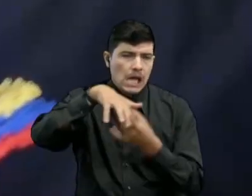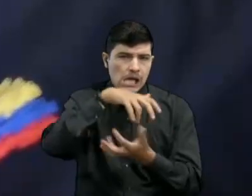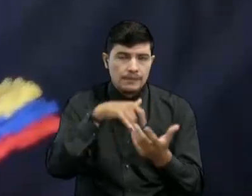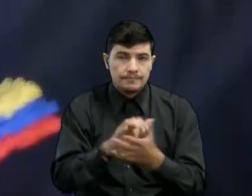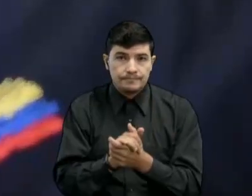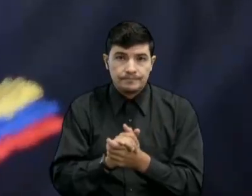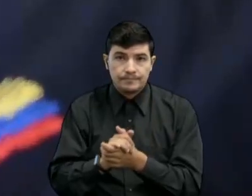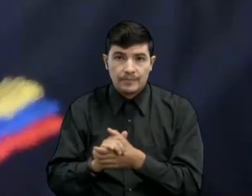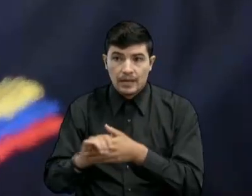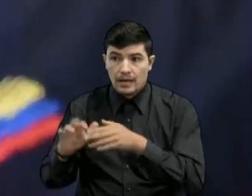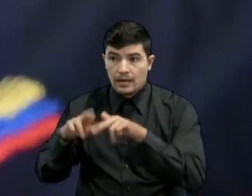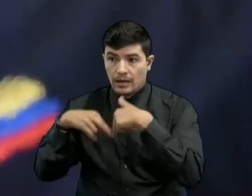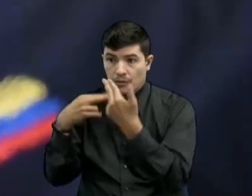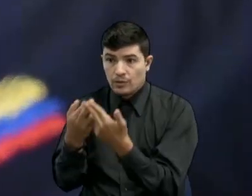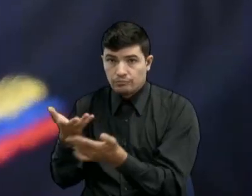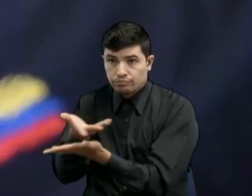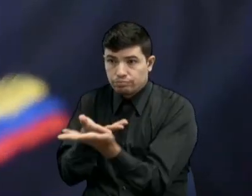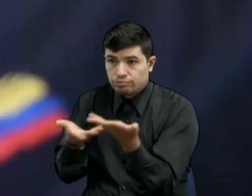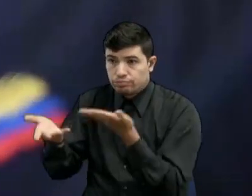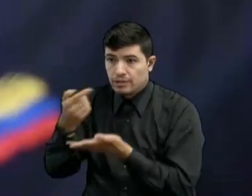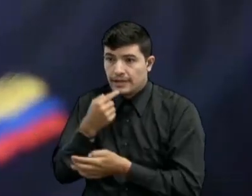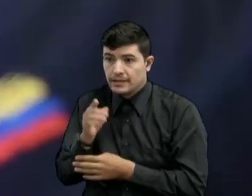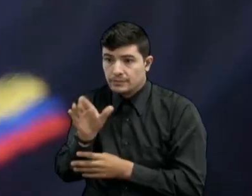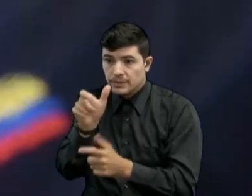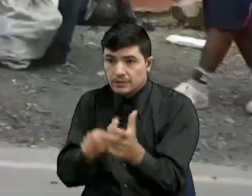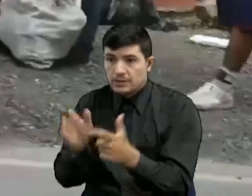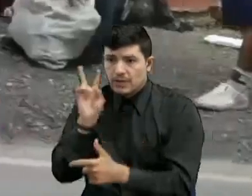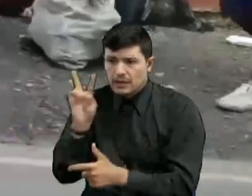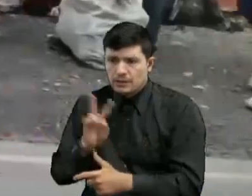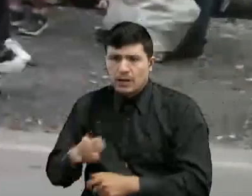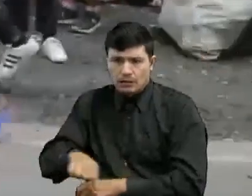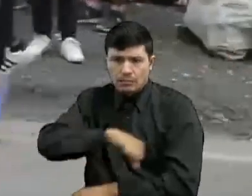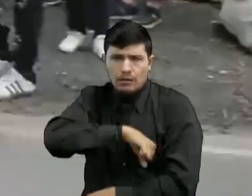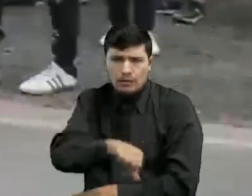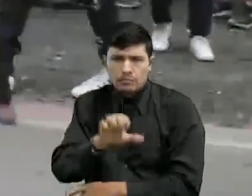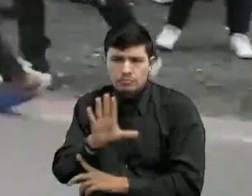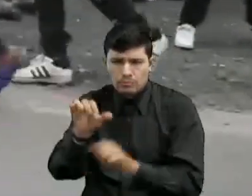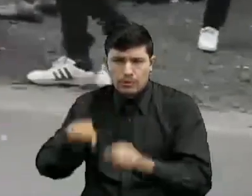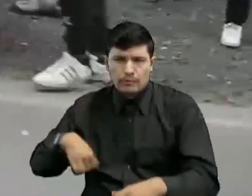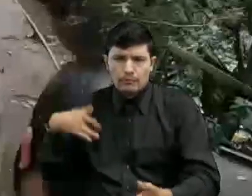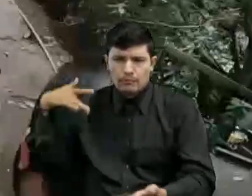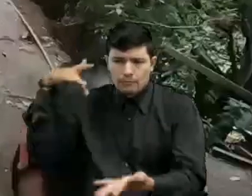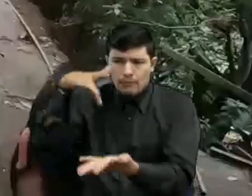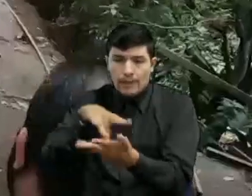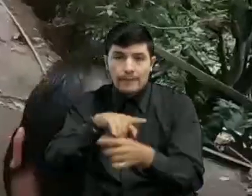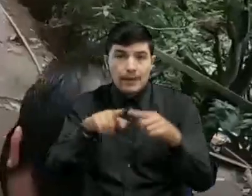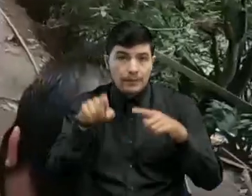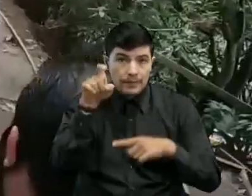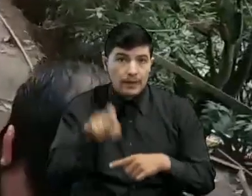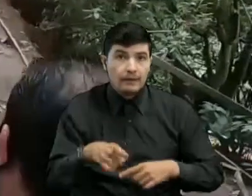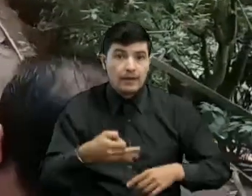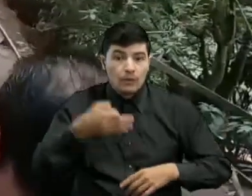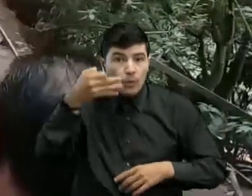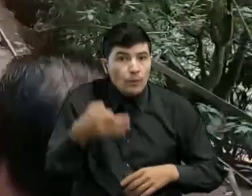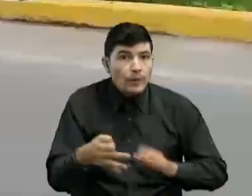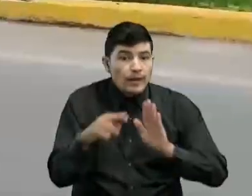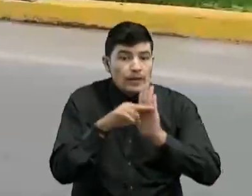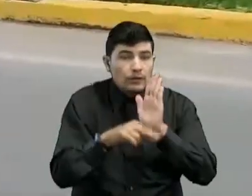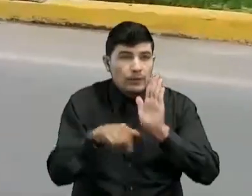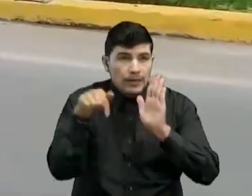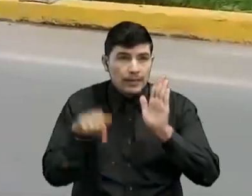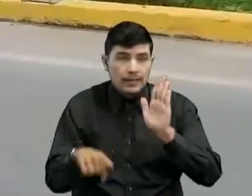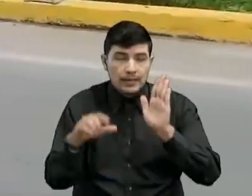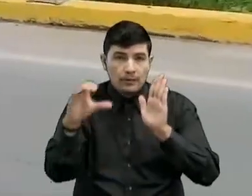la reunión quedó claro que los migrantes venezolanos son merecedores de derechos, pero que también deben cumplir las normas del país